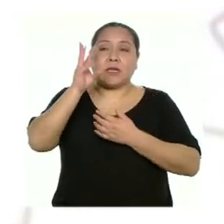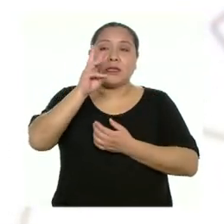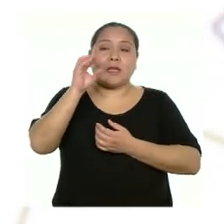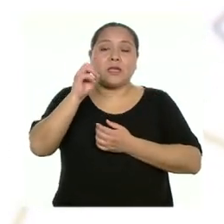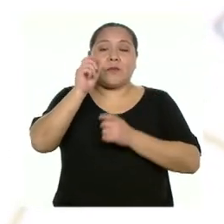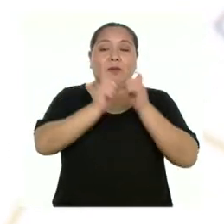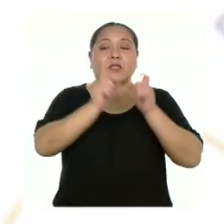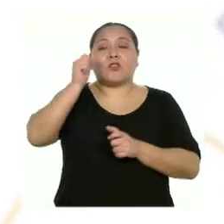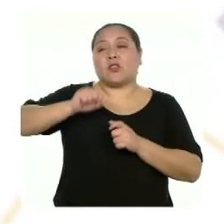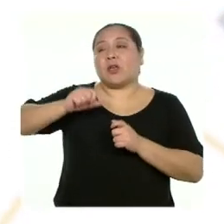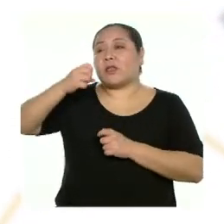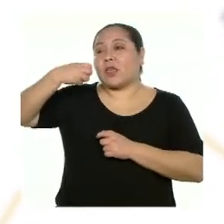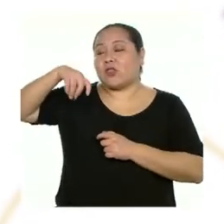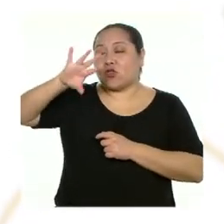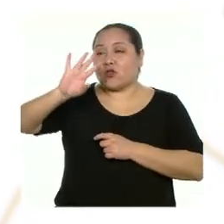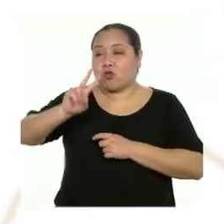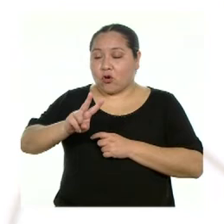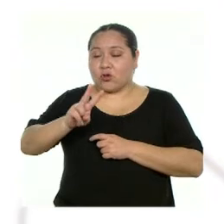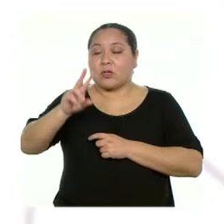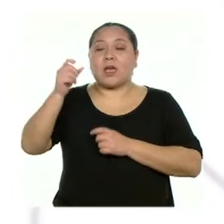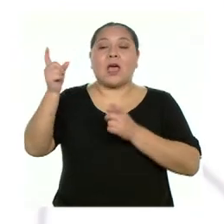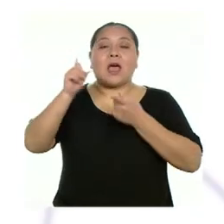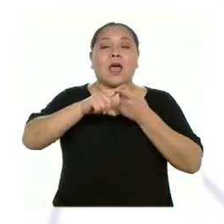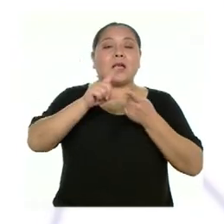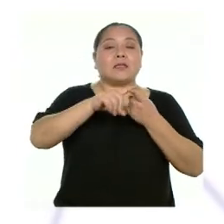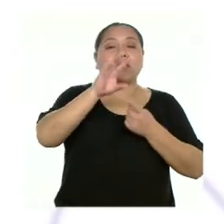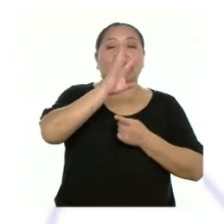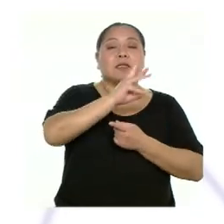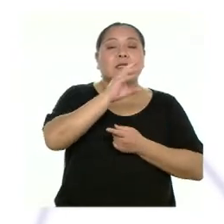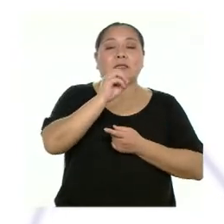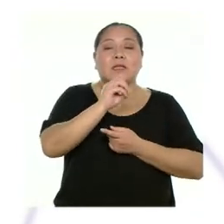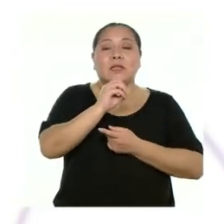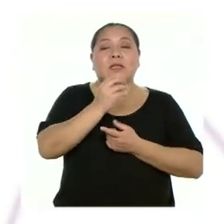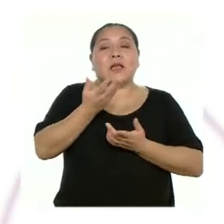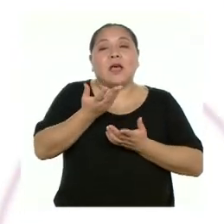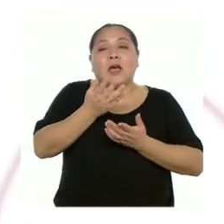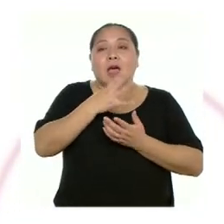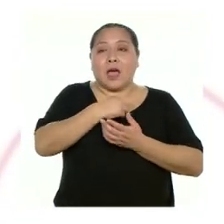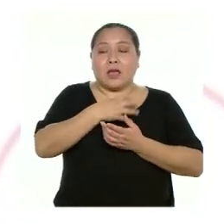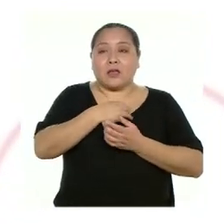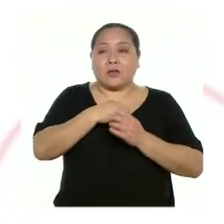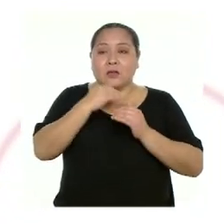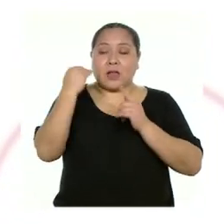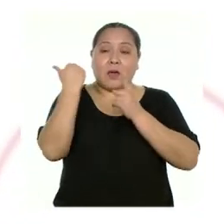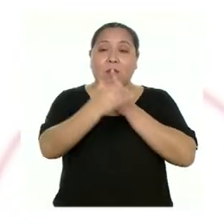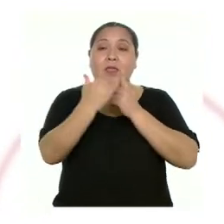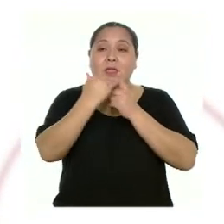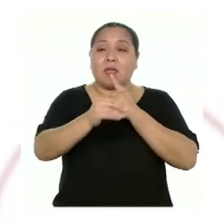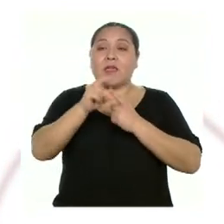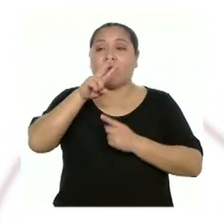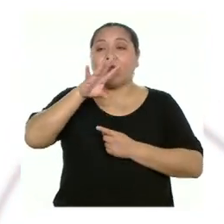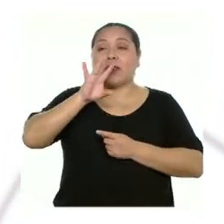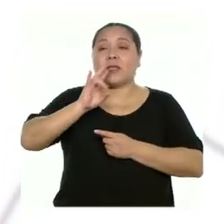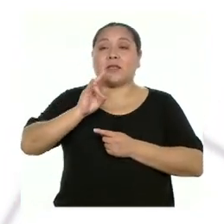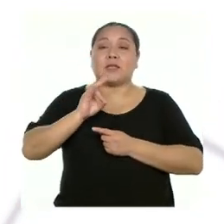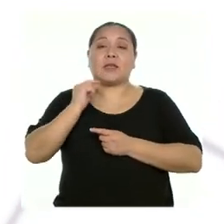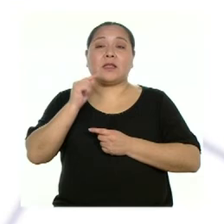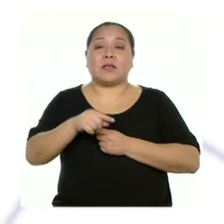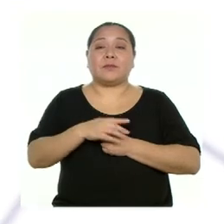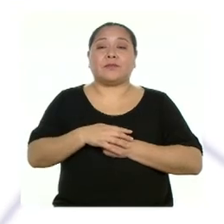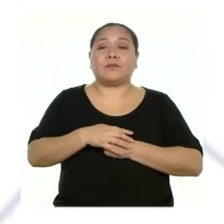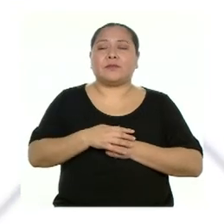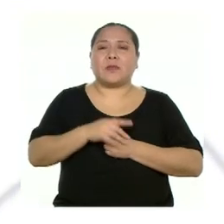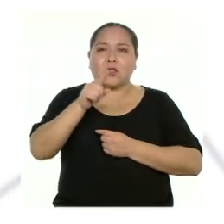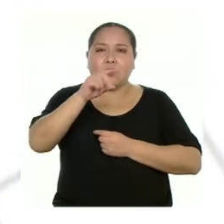12 a 60 años, siendo la edad mediana de 27. Además, podría destacar en qué se parecen